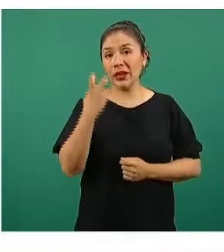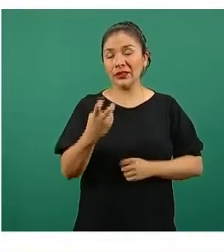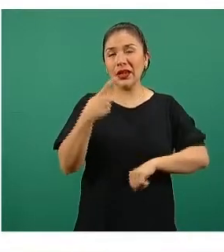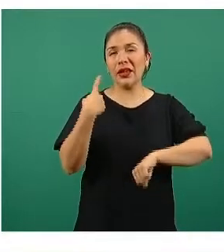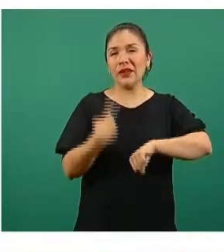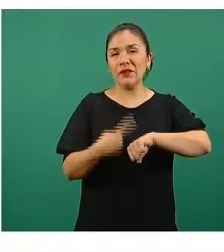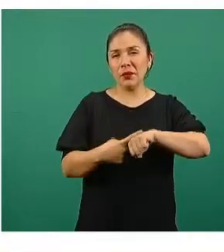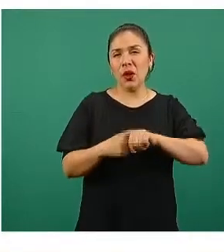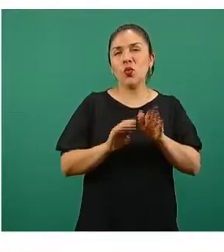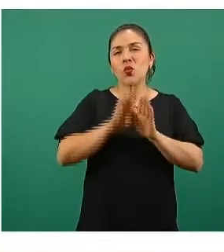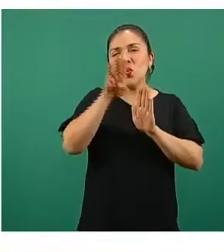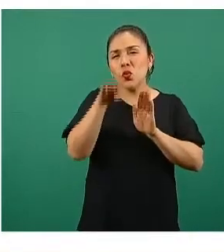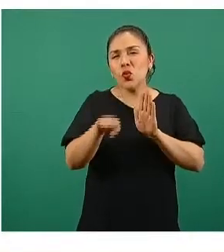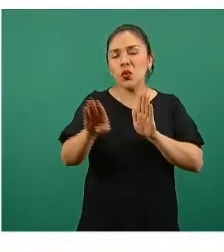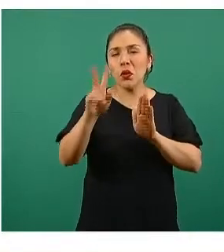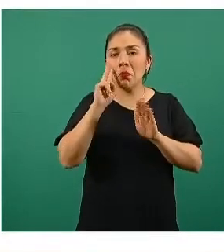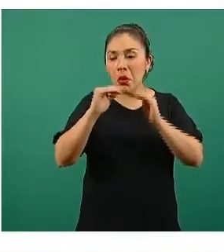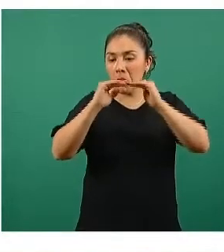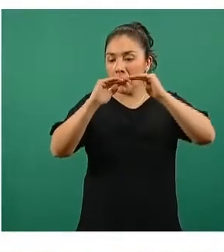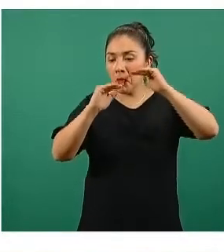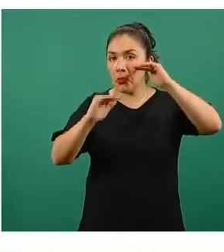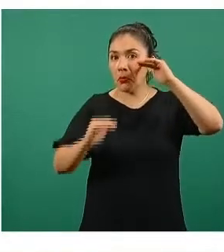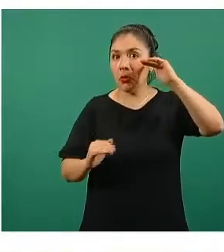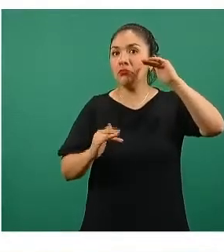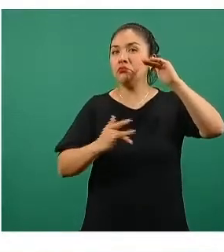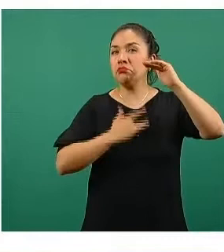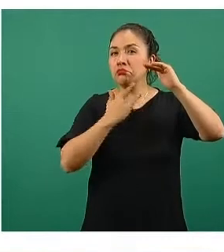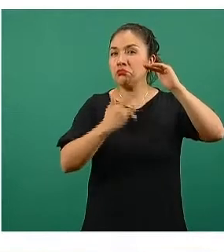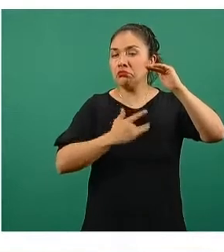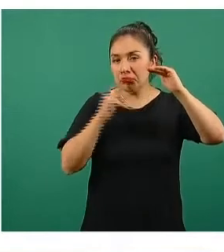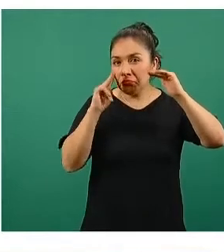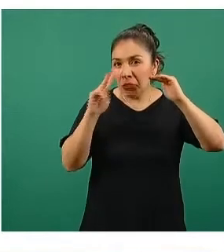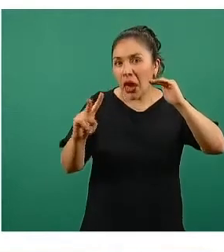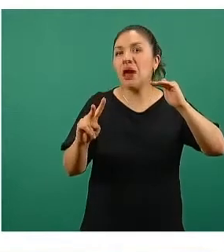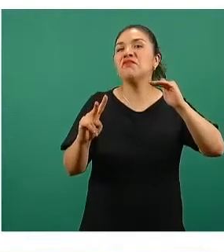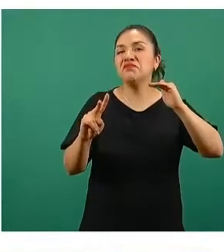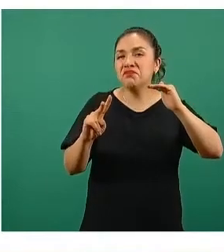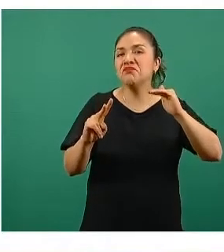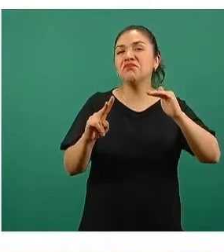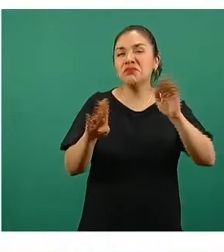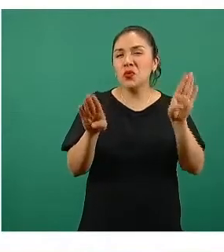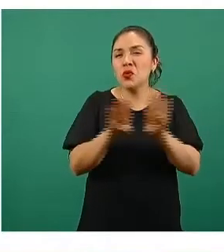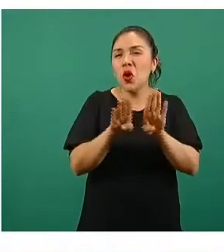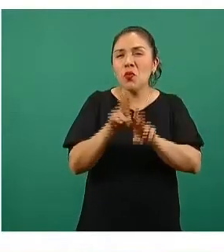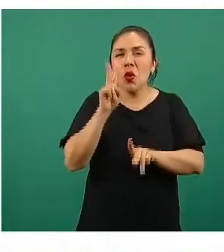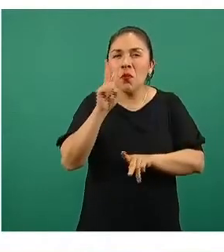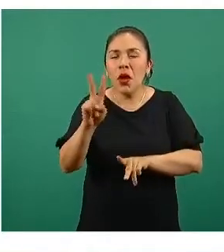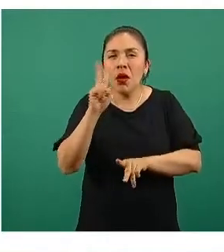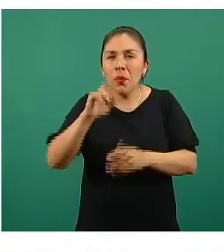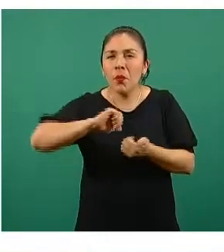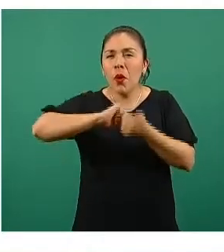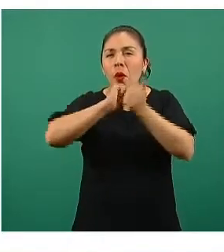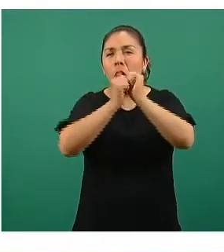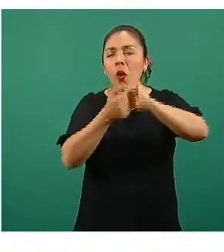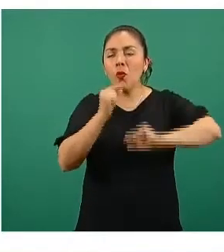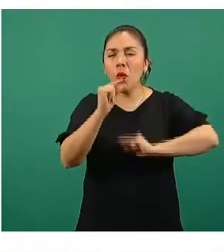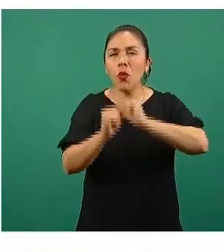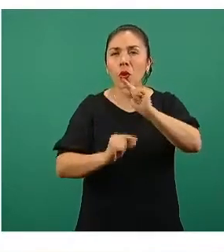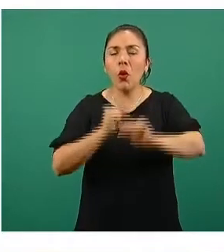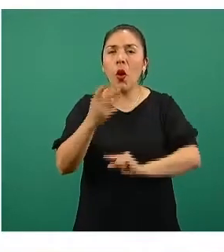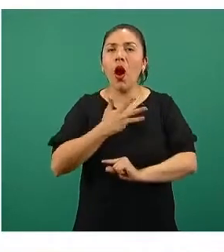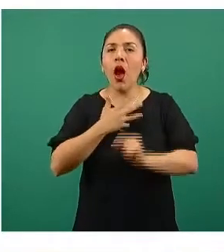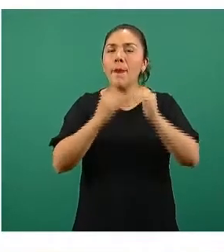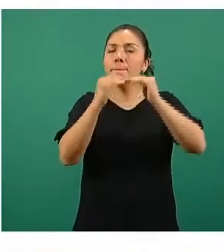epidémica que nos dice, que nos da idea de cómo poco a poco va descendiendo